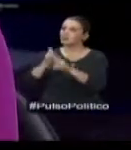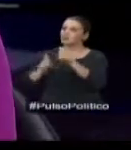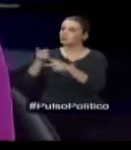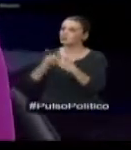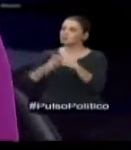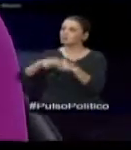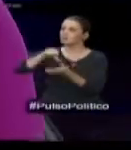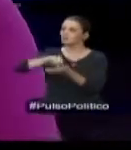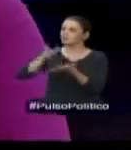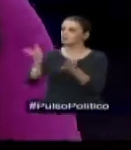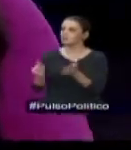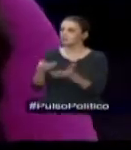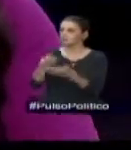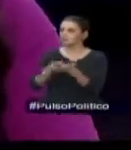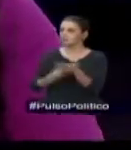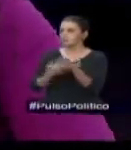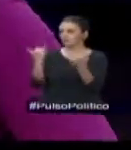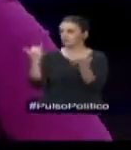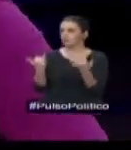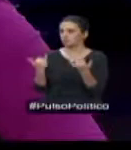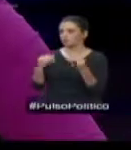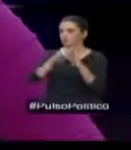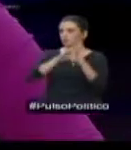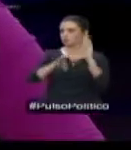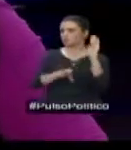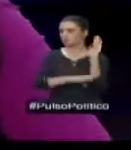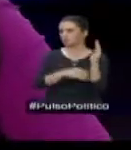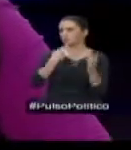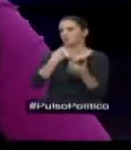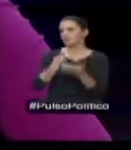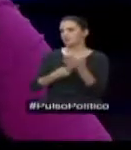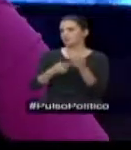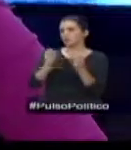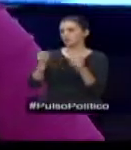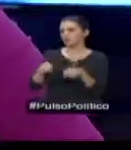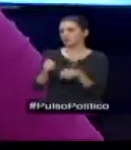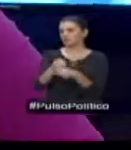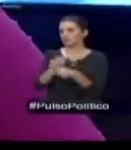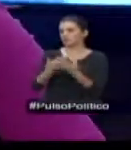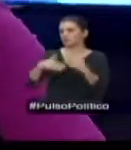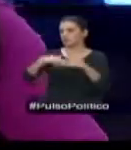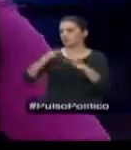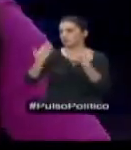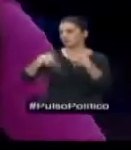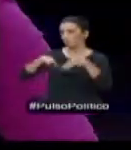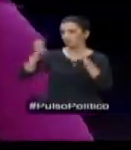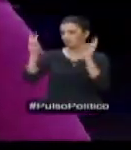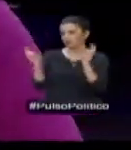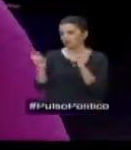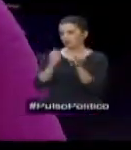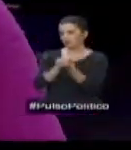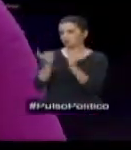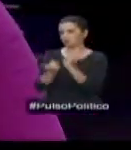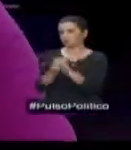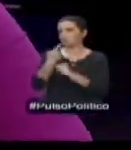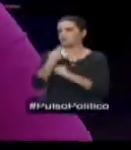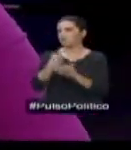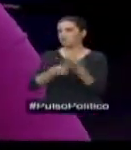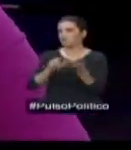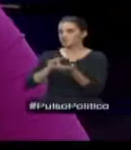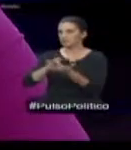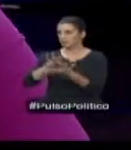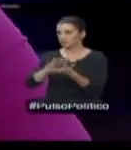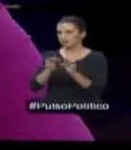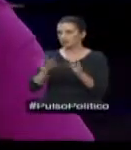iniciativa ciudadana que actualmente el texto de la constitución señala que puede ser sobre cualquier asunto la enmienda plantea eliminar la frase